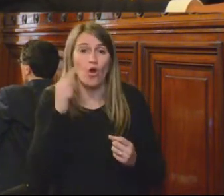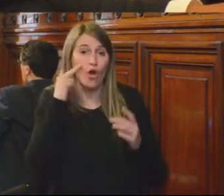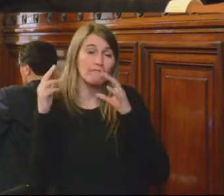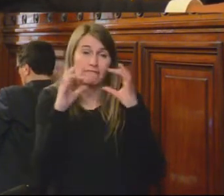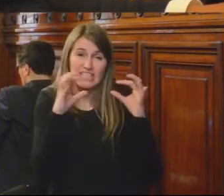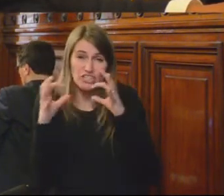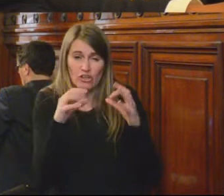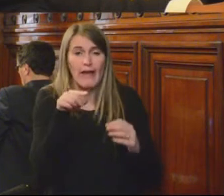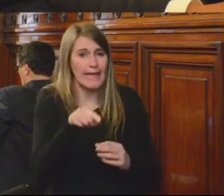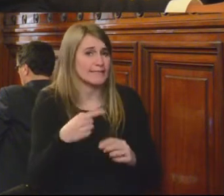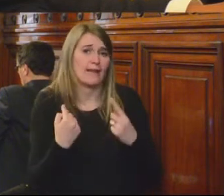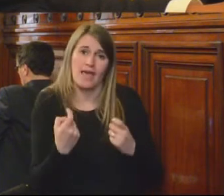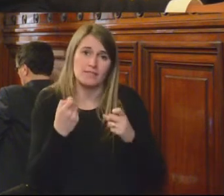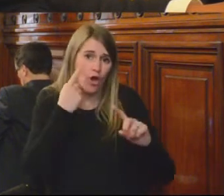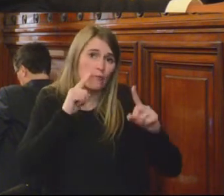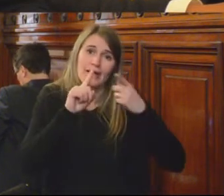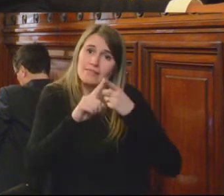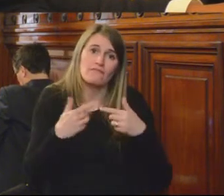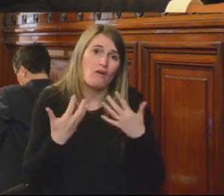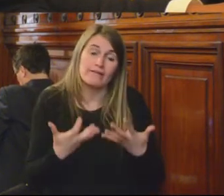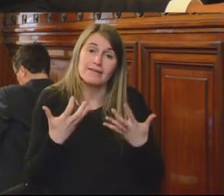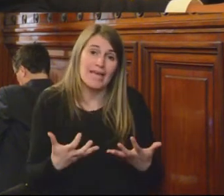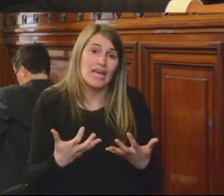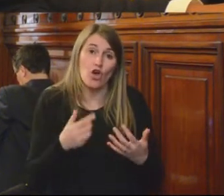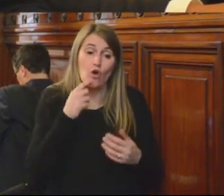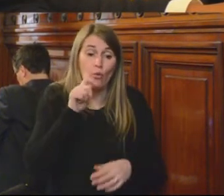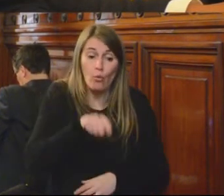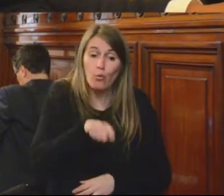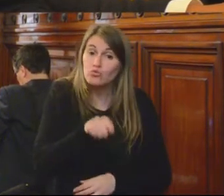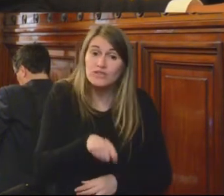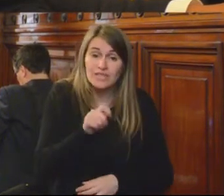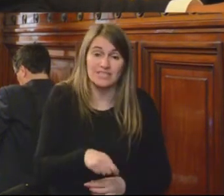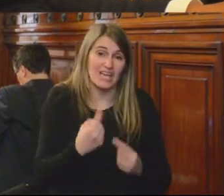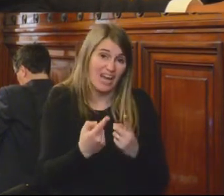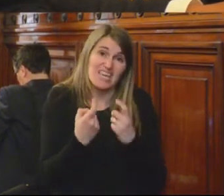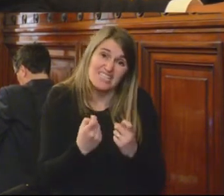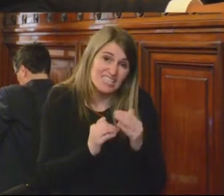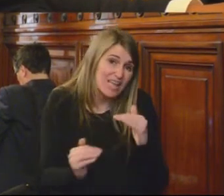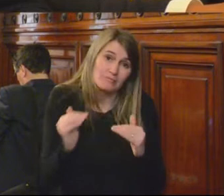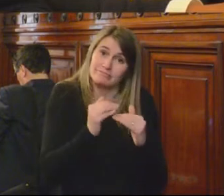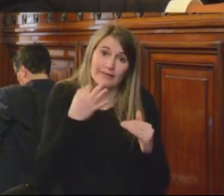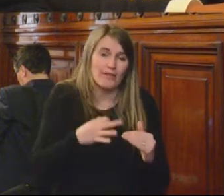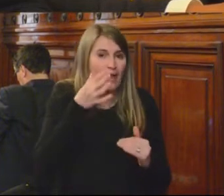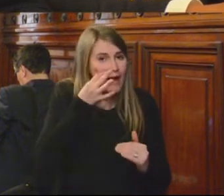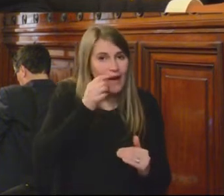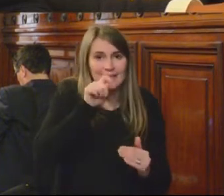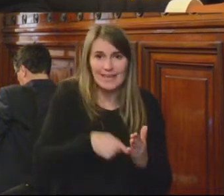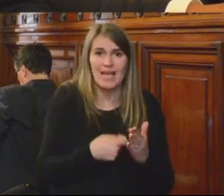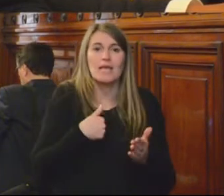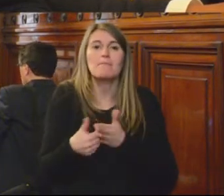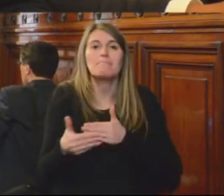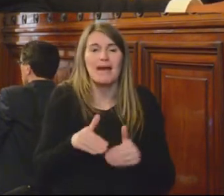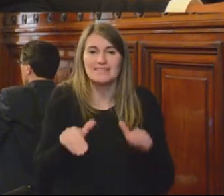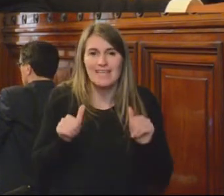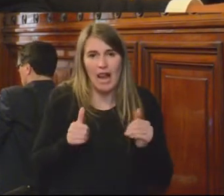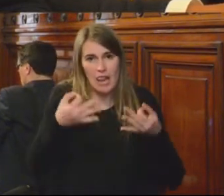los retos para seguir fortaleciendo la gran misión que tiene la justicia, como lo es alcanzar y garantizar la aplicación imparcial, efectiva y